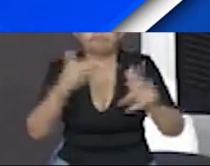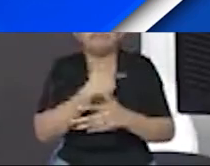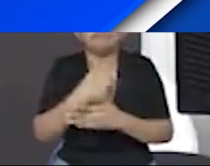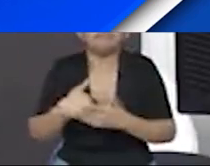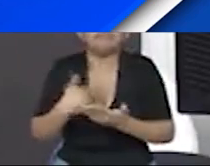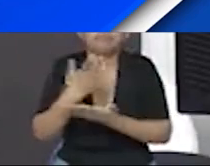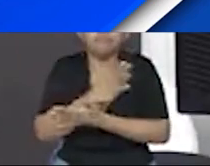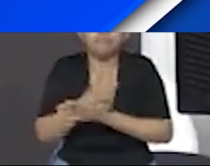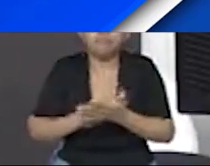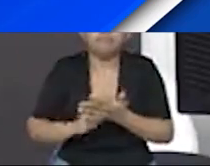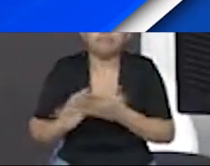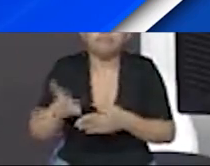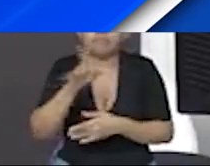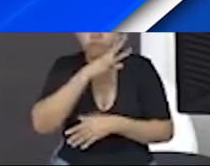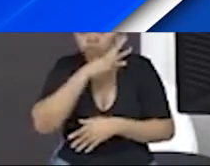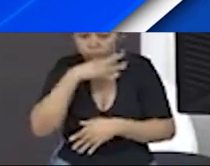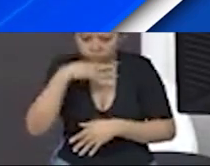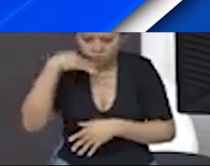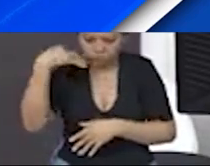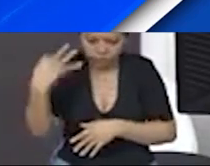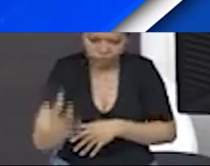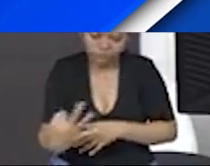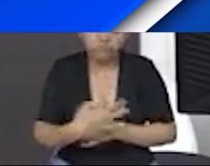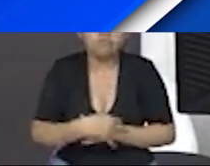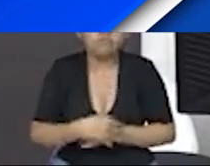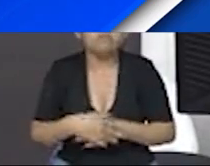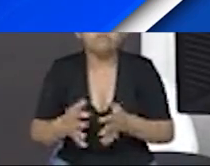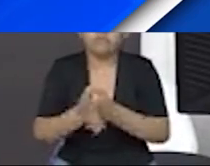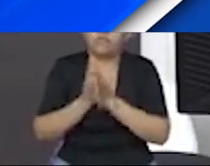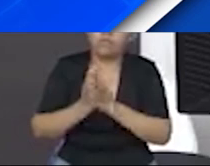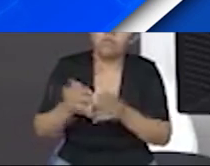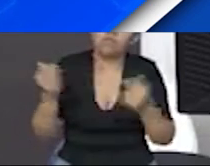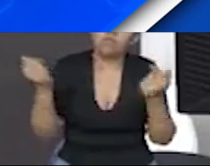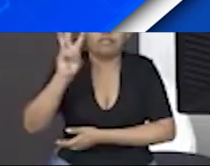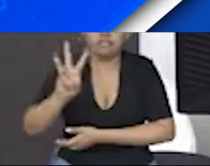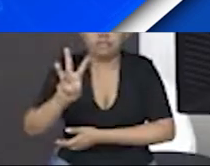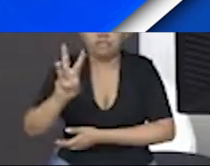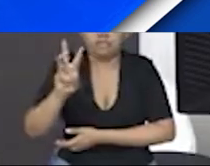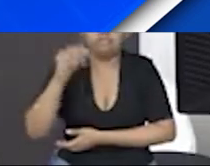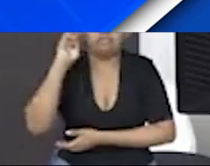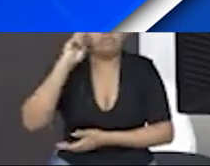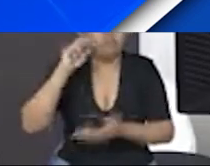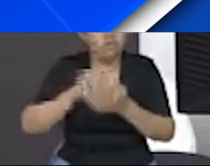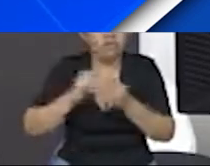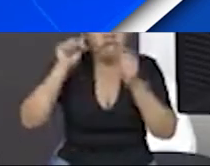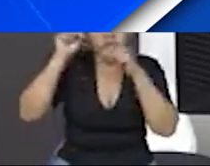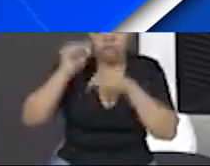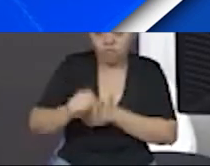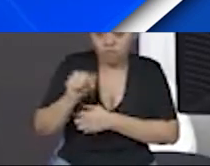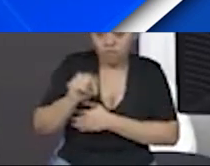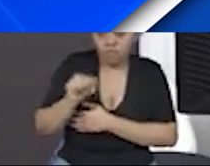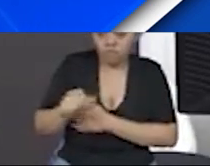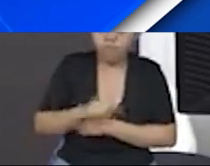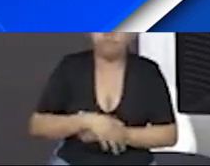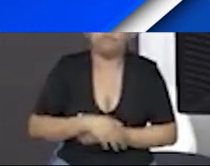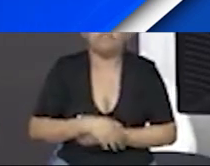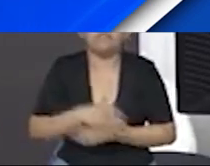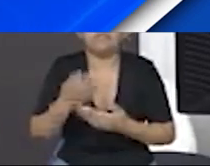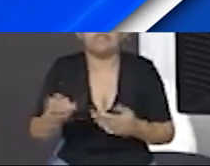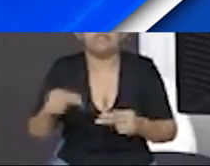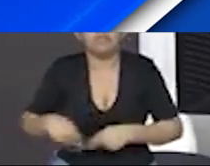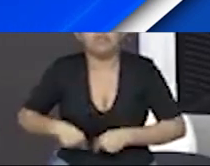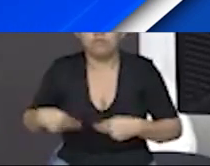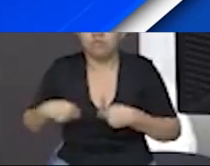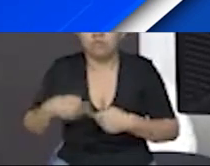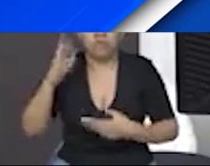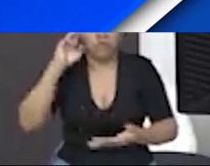independiente, nos da la razón y exigimos justicia. Hoy, la humanidad